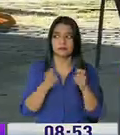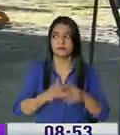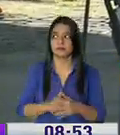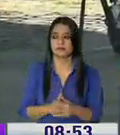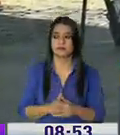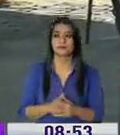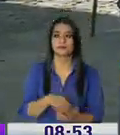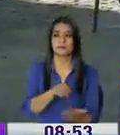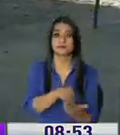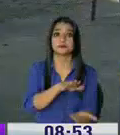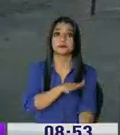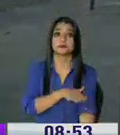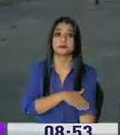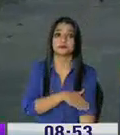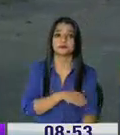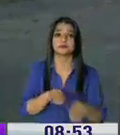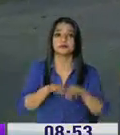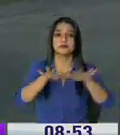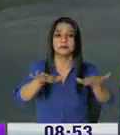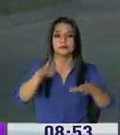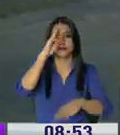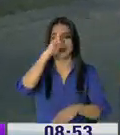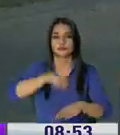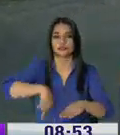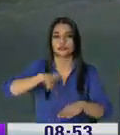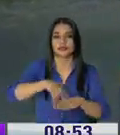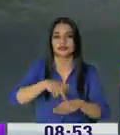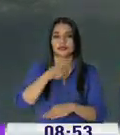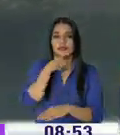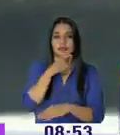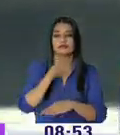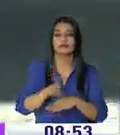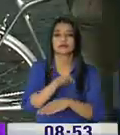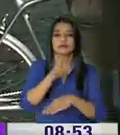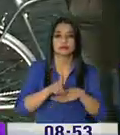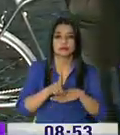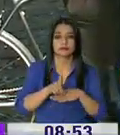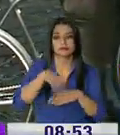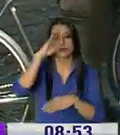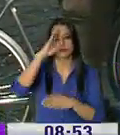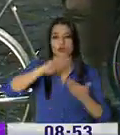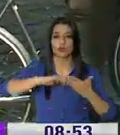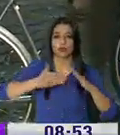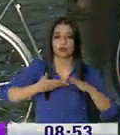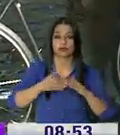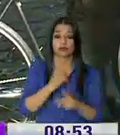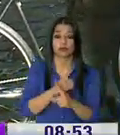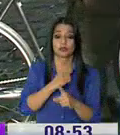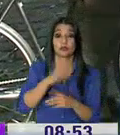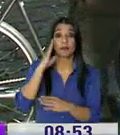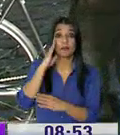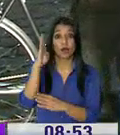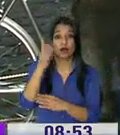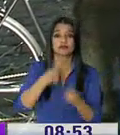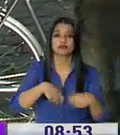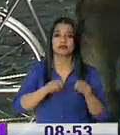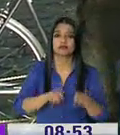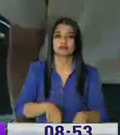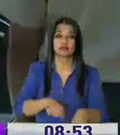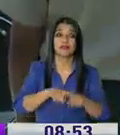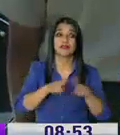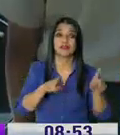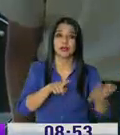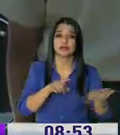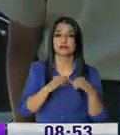El proyecto fue implementado a escala nacional por las direcciones de policía comunitaria, por lo cual los uniformados han realizado convenios con varios